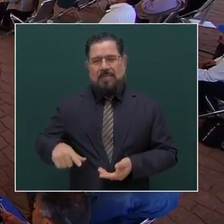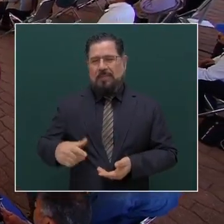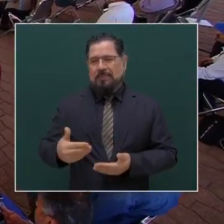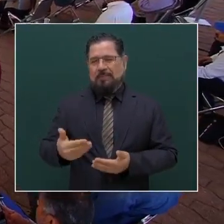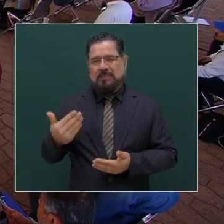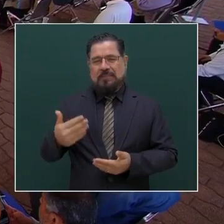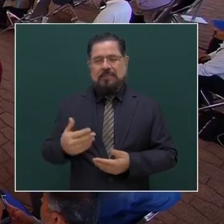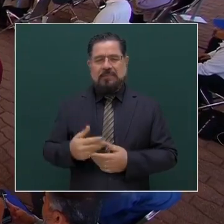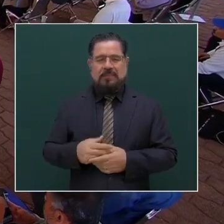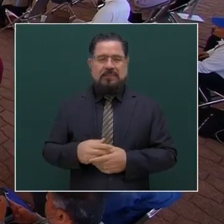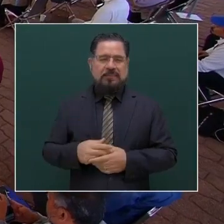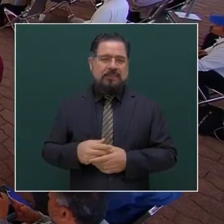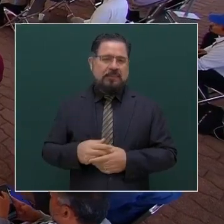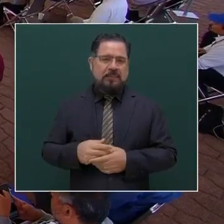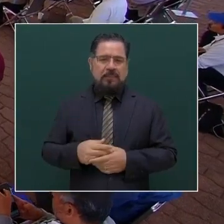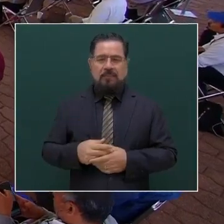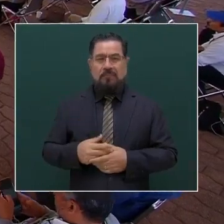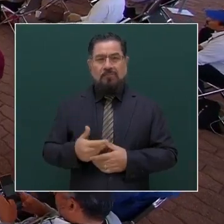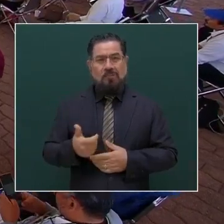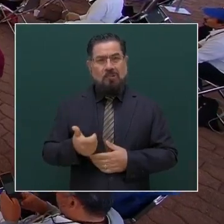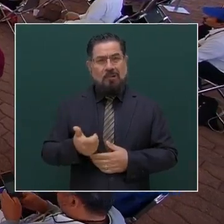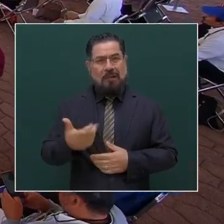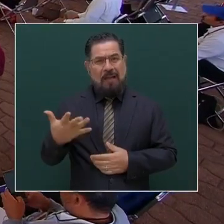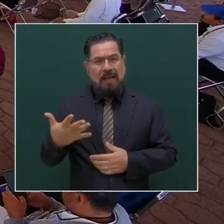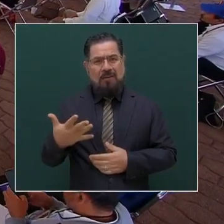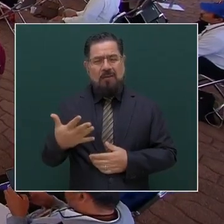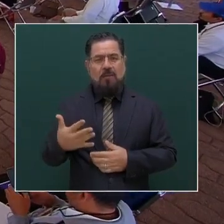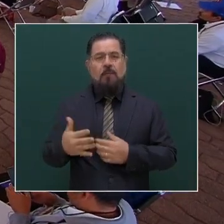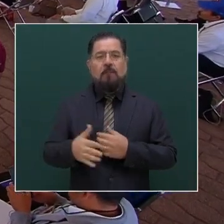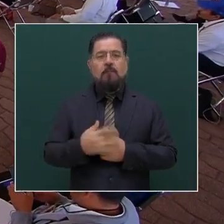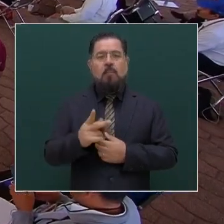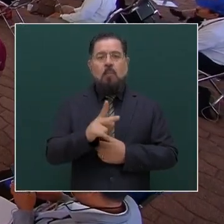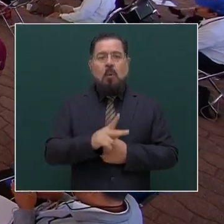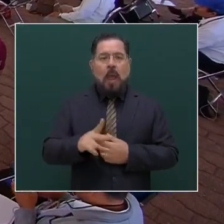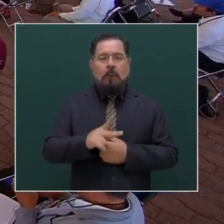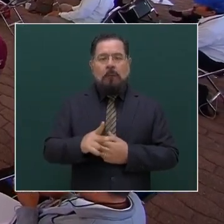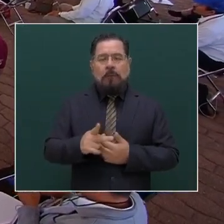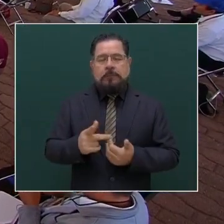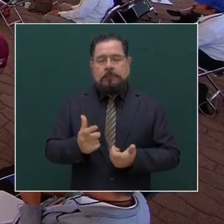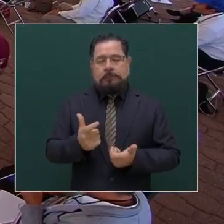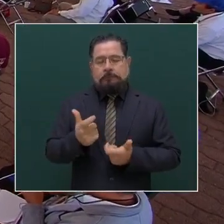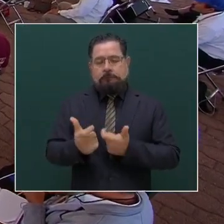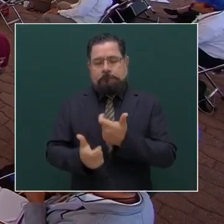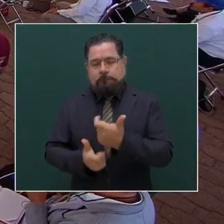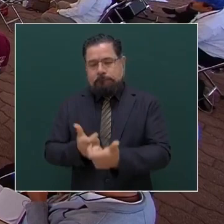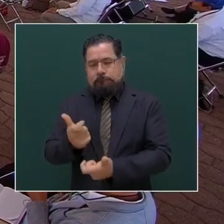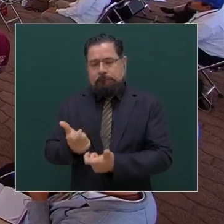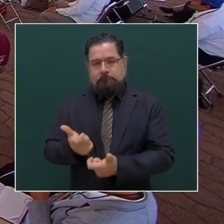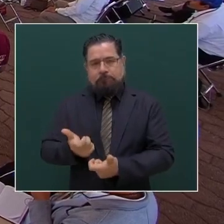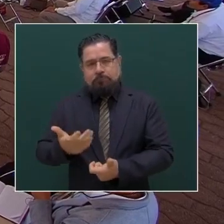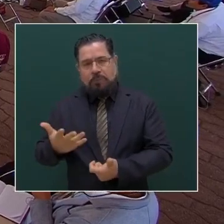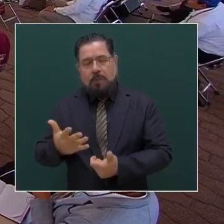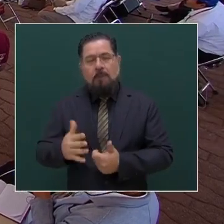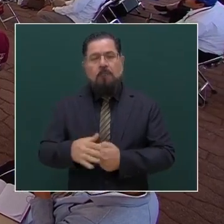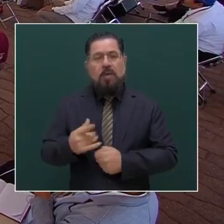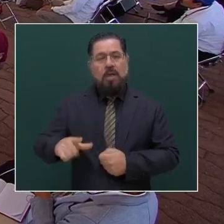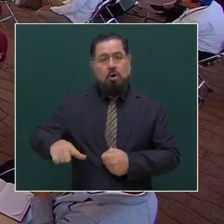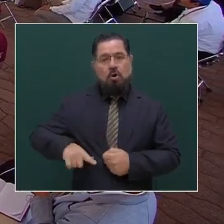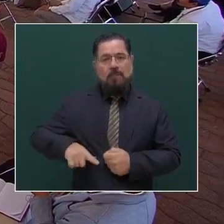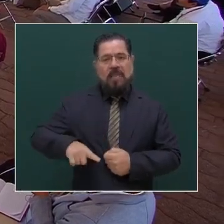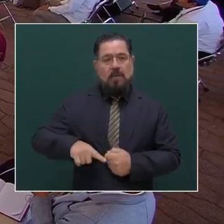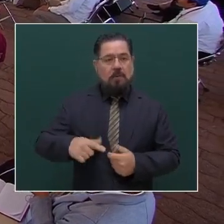que le costaba mucho al pueblo, porque todo el presupuesto se quedaba en el mismo gobierno.